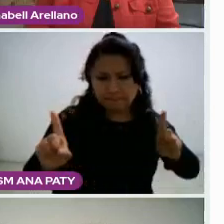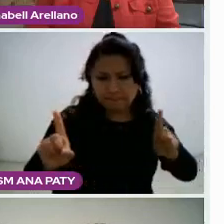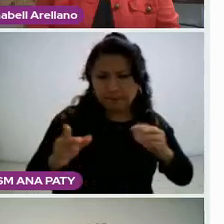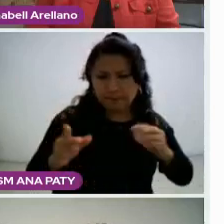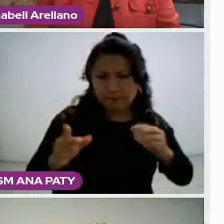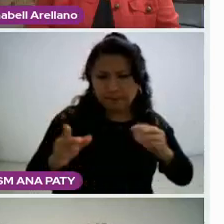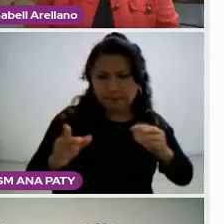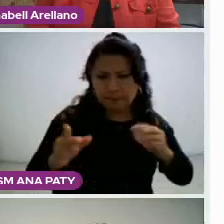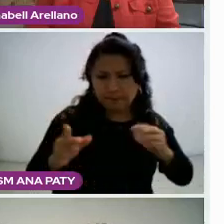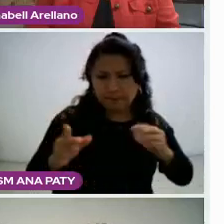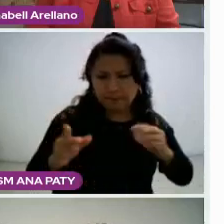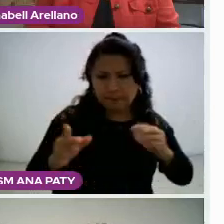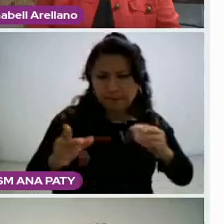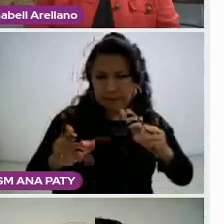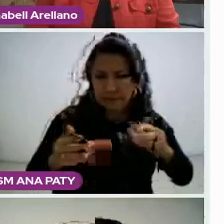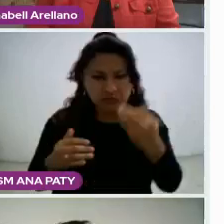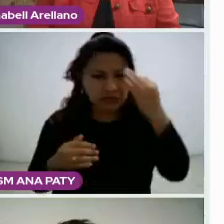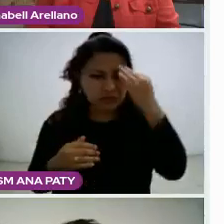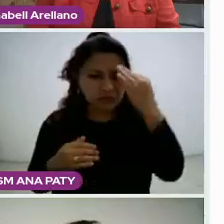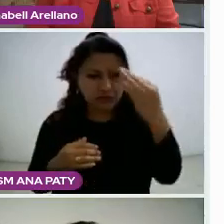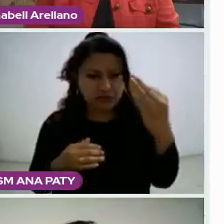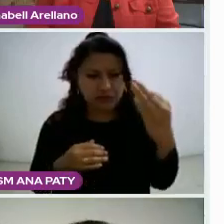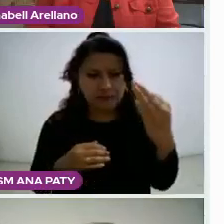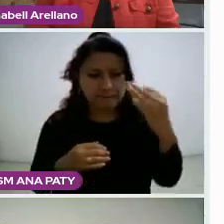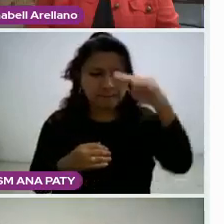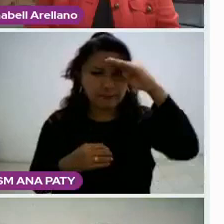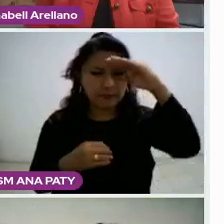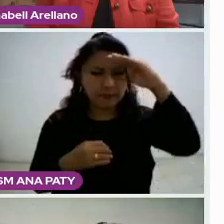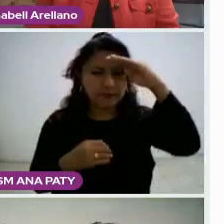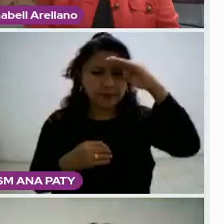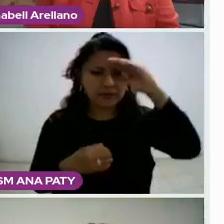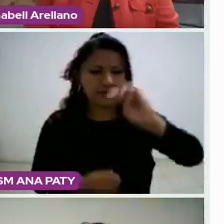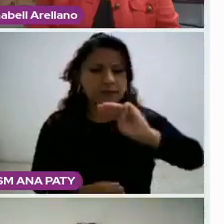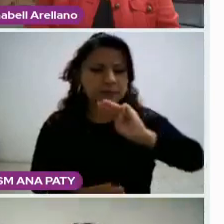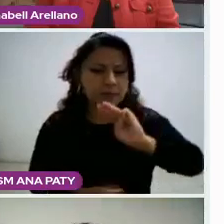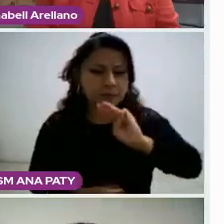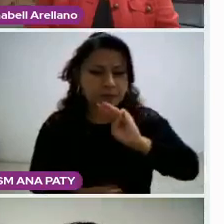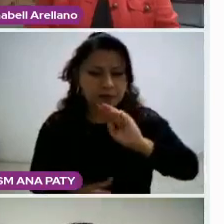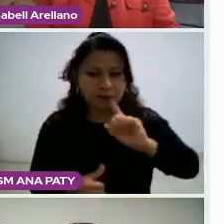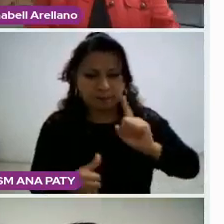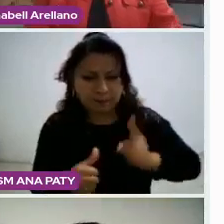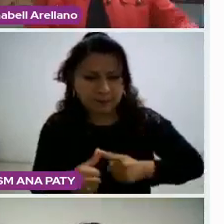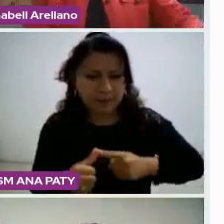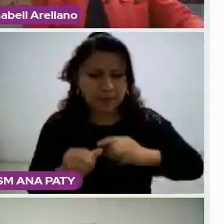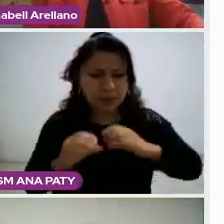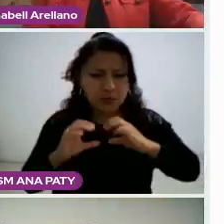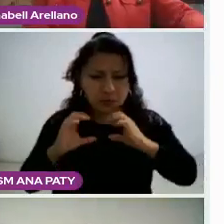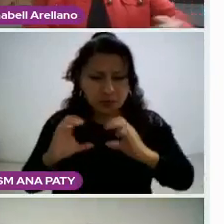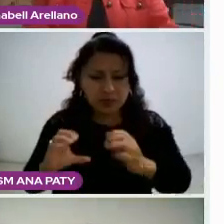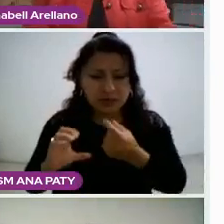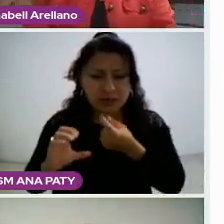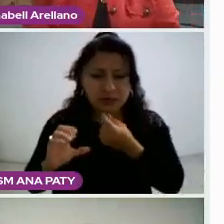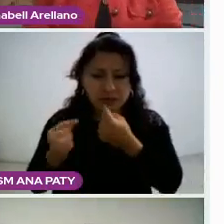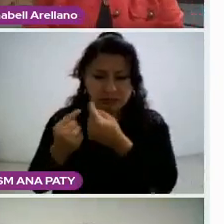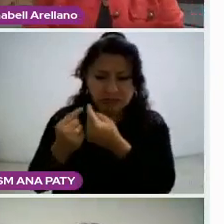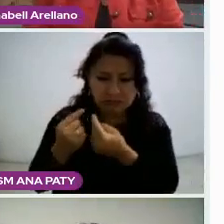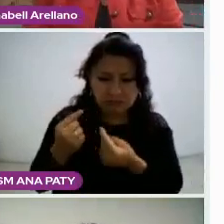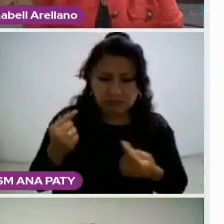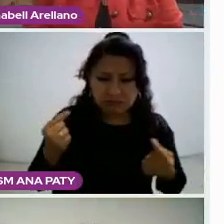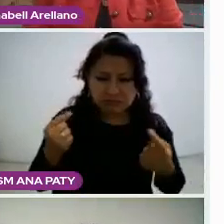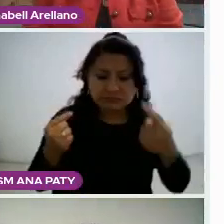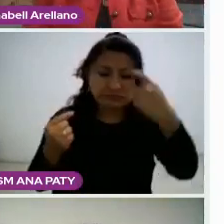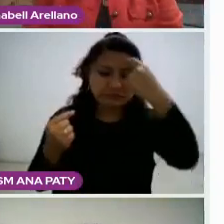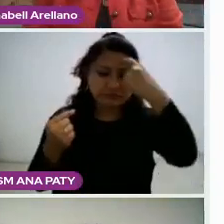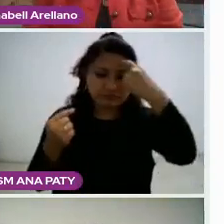se relaciona a la principal cuidadora, pues cuando ya esto debe de cambiar totalmente, ¿no? Y esto provoca